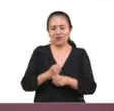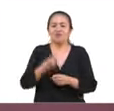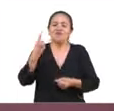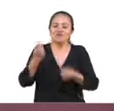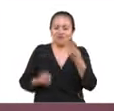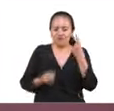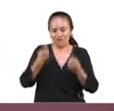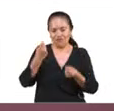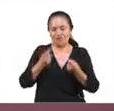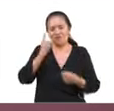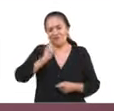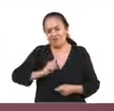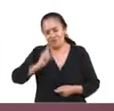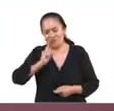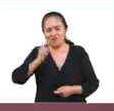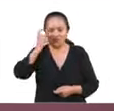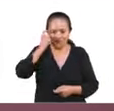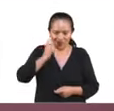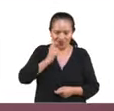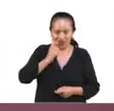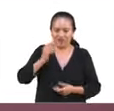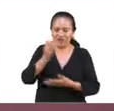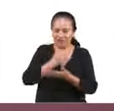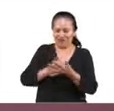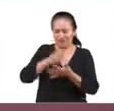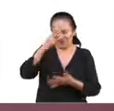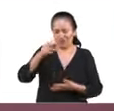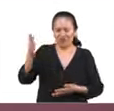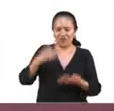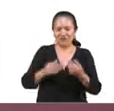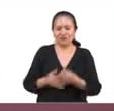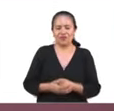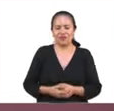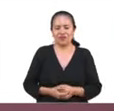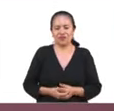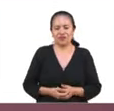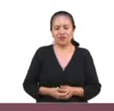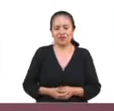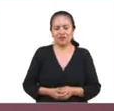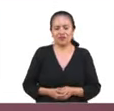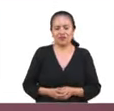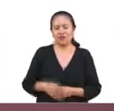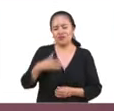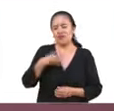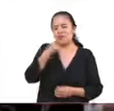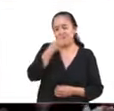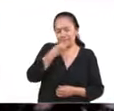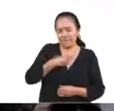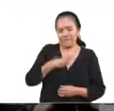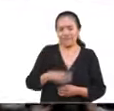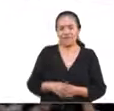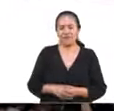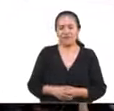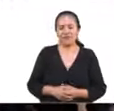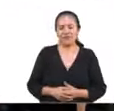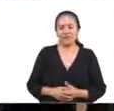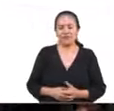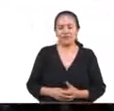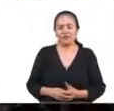algunas mujeres de Guerrero aquí a la ciudad. Me plantearon